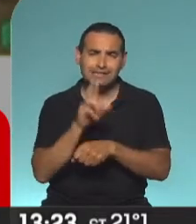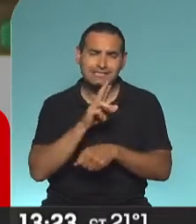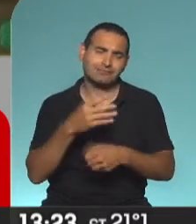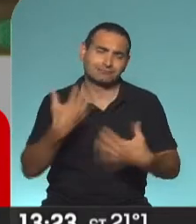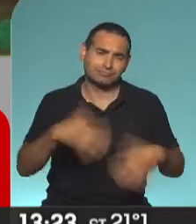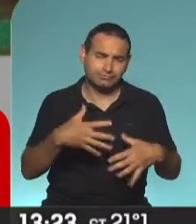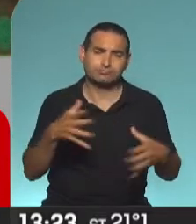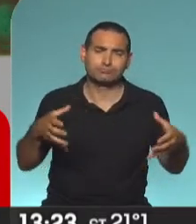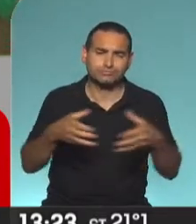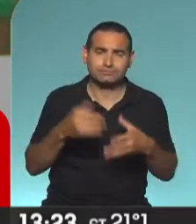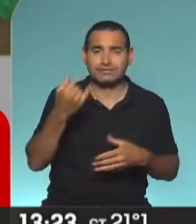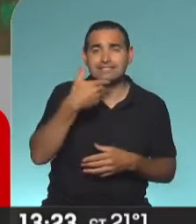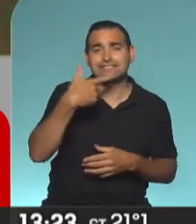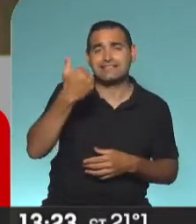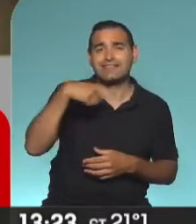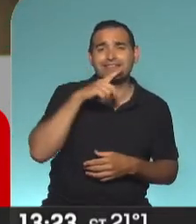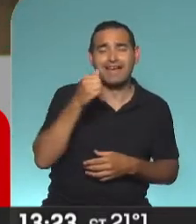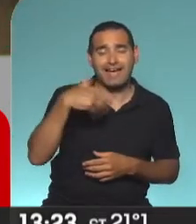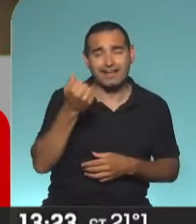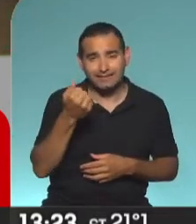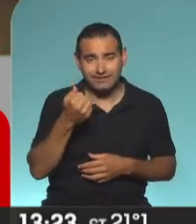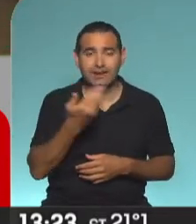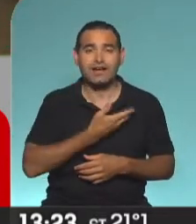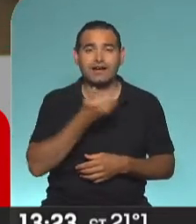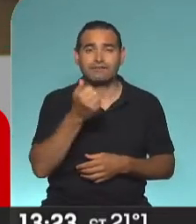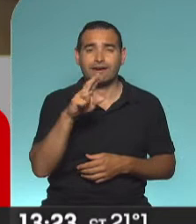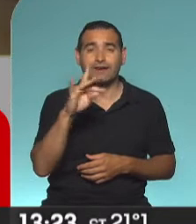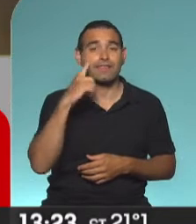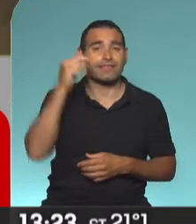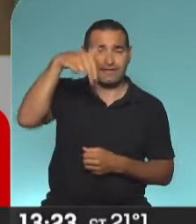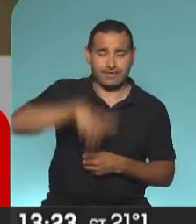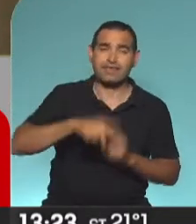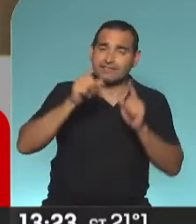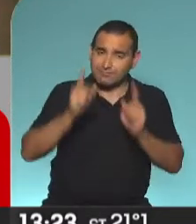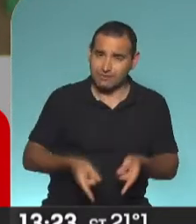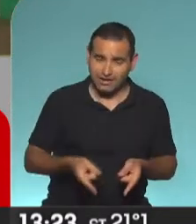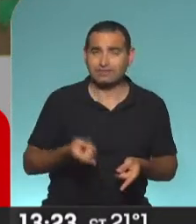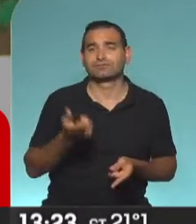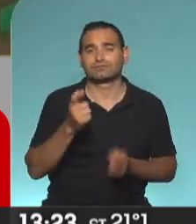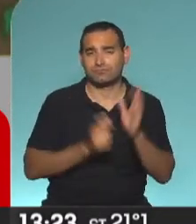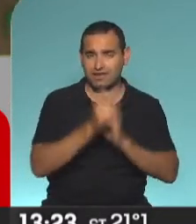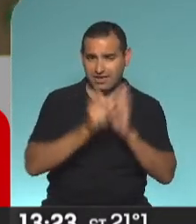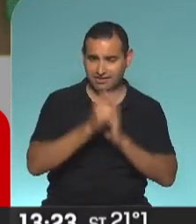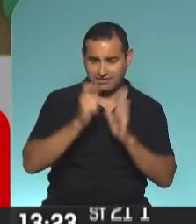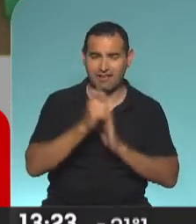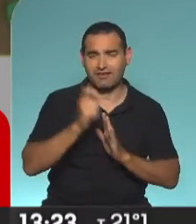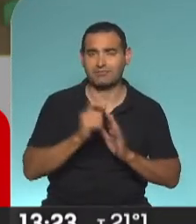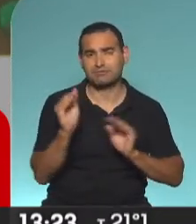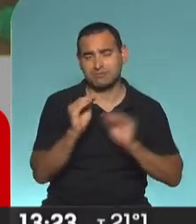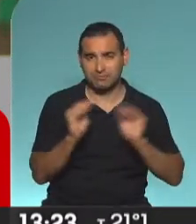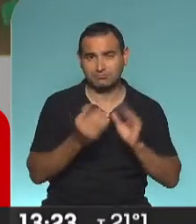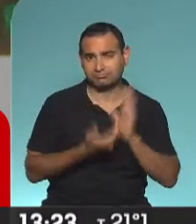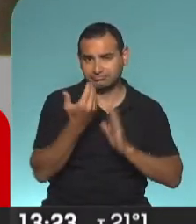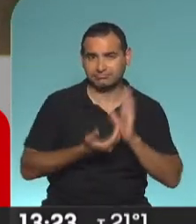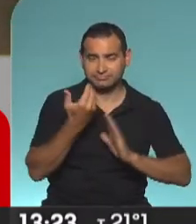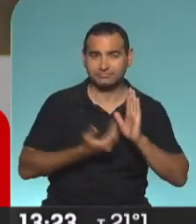tiempo, Muriel Santa Ana. Thelma Fardín compartía estos mensajes en sus historias de Instagram, con la repercusión,